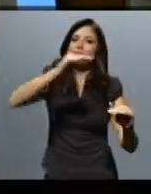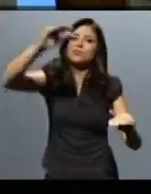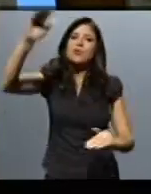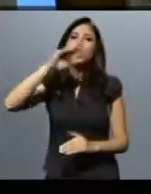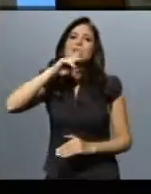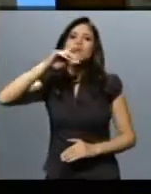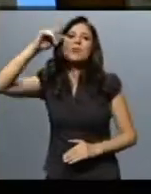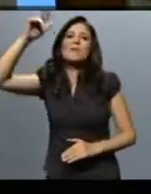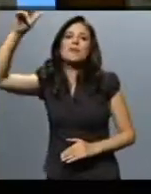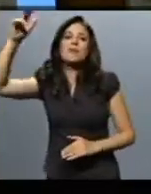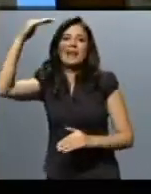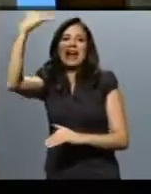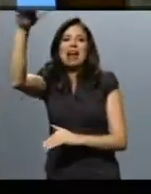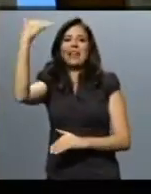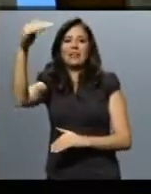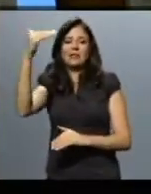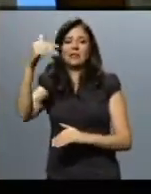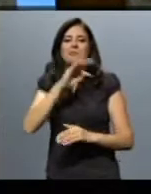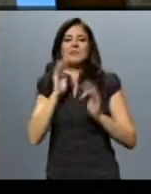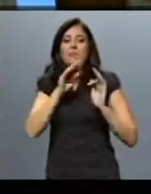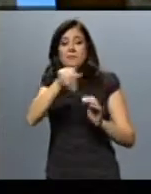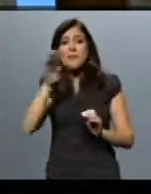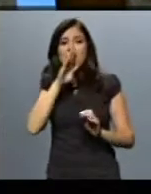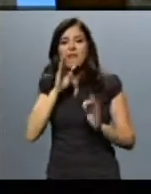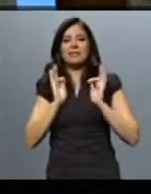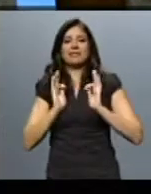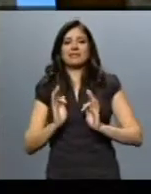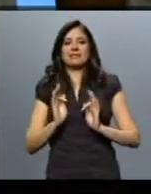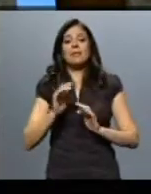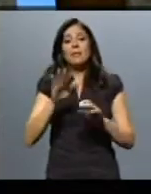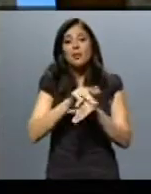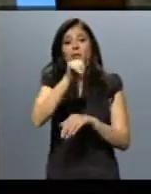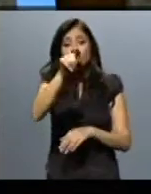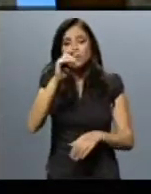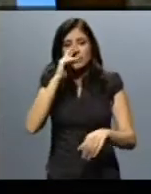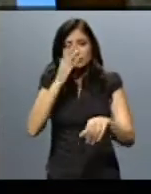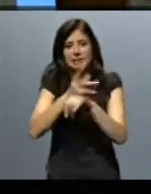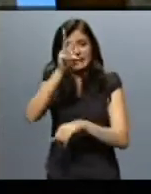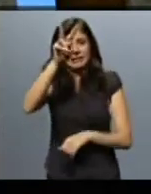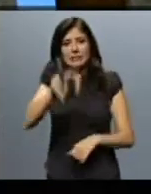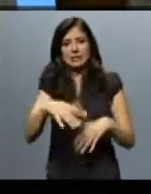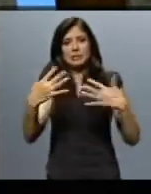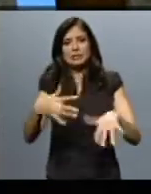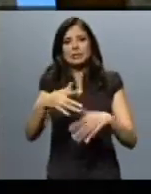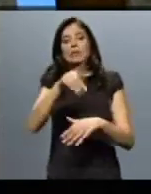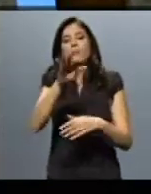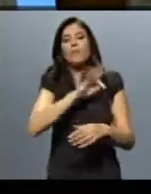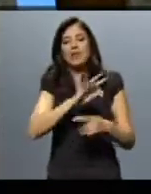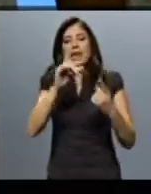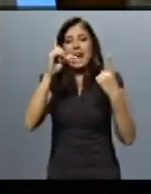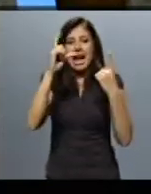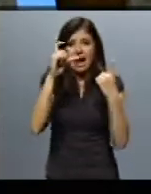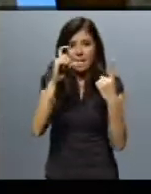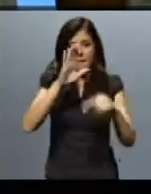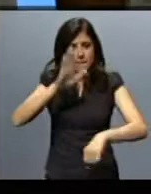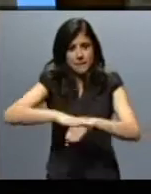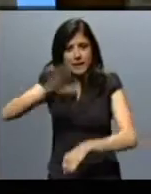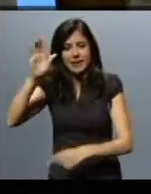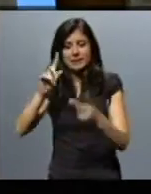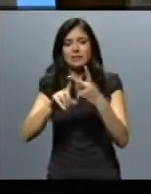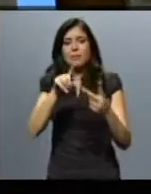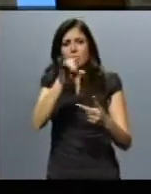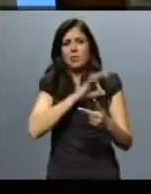desarrollo porque nos vamos a ocupar porque tú te lo mereces de que tengas más agua que tengas calidad